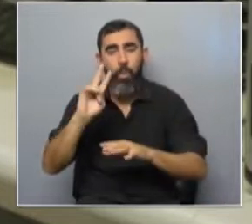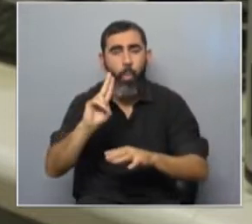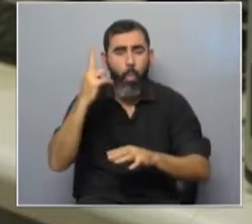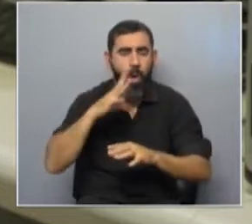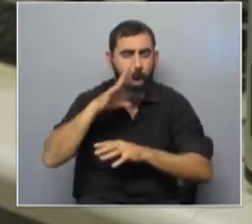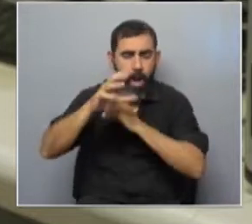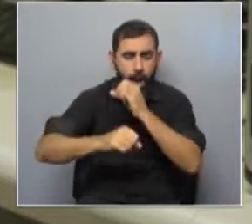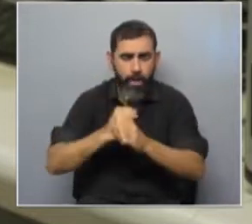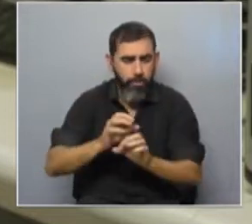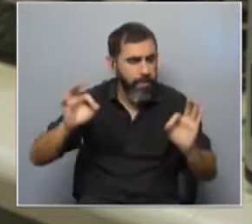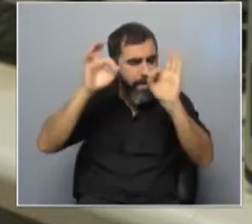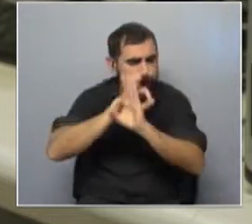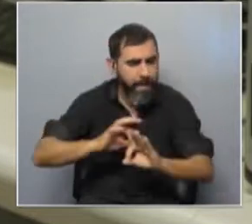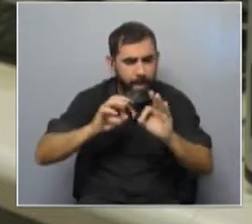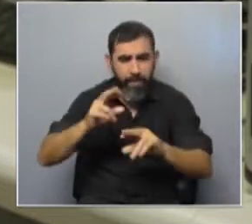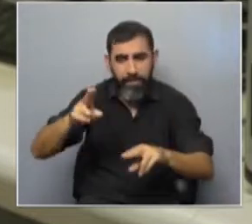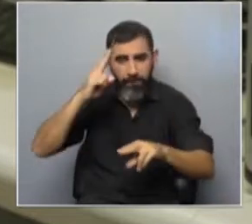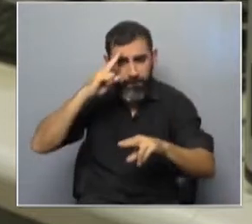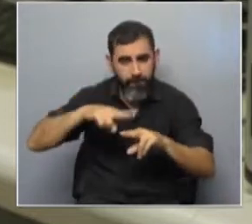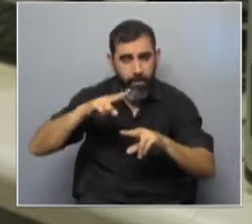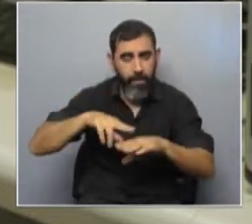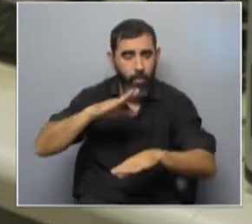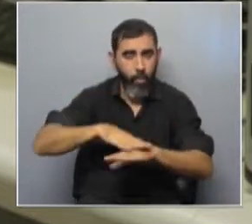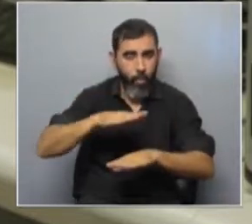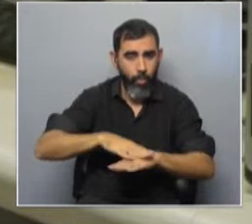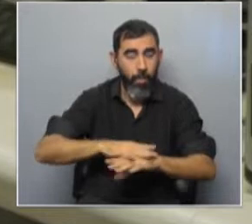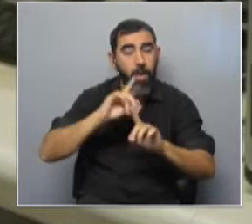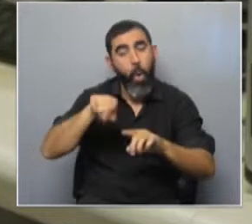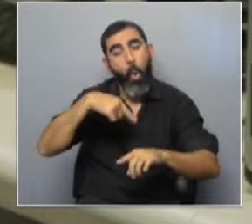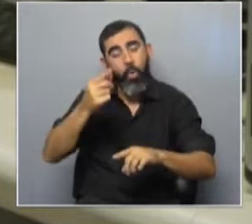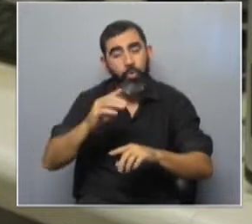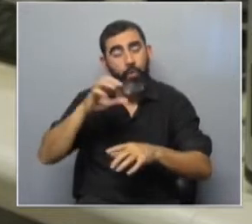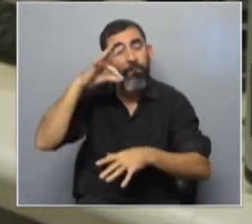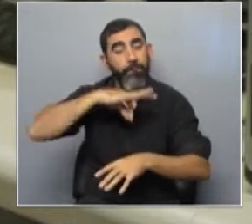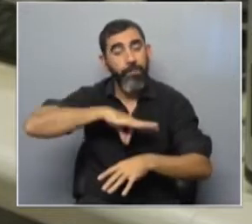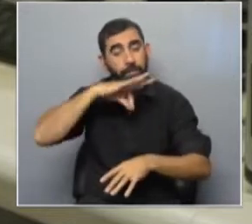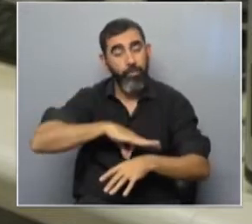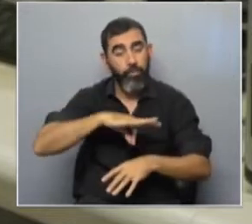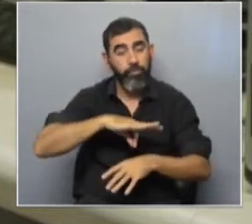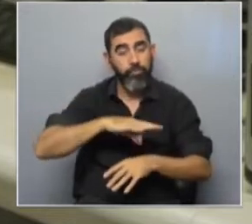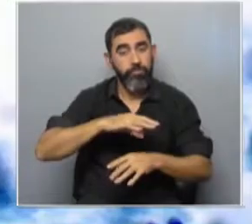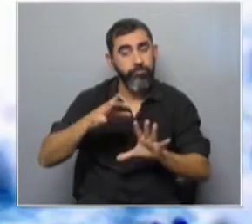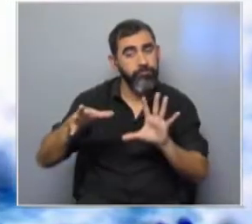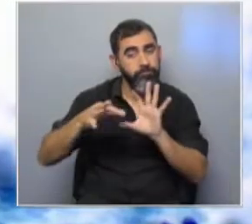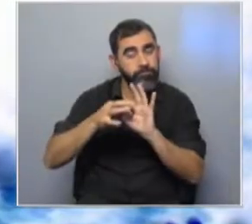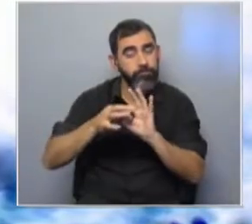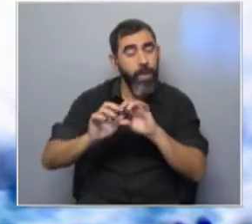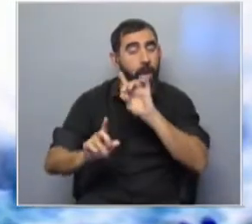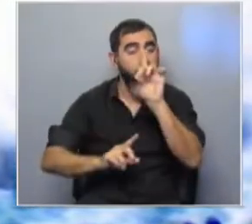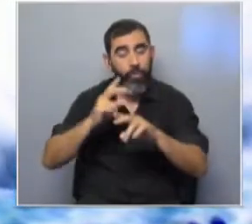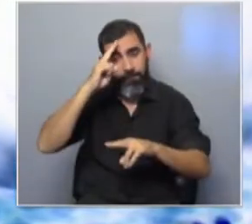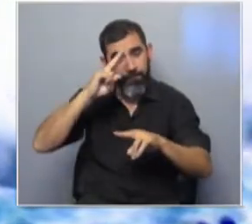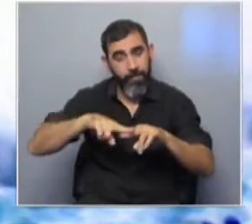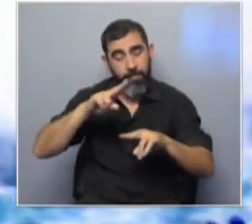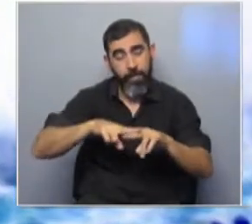años que no hay casos de parálisis por virus polio. Y después también hay otros enterovirus que tienen una relación bastante fuerte con algunas enfermedades.